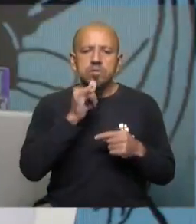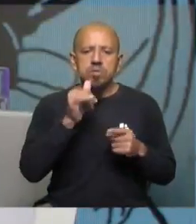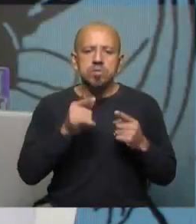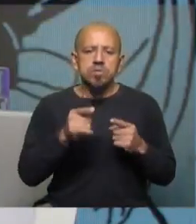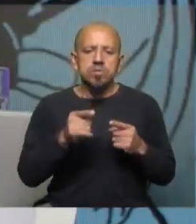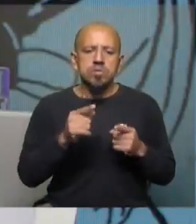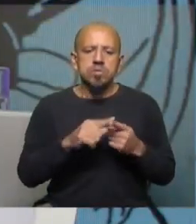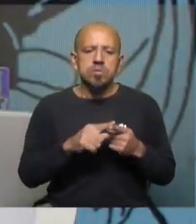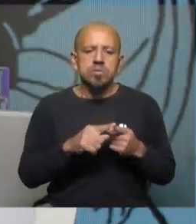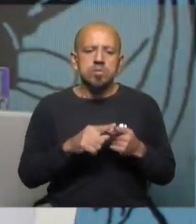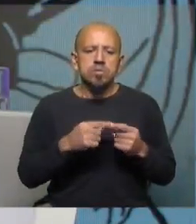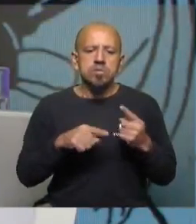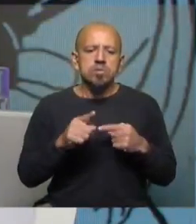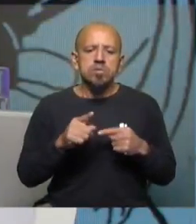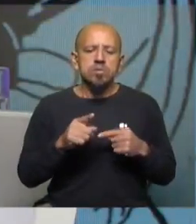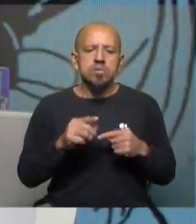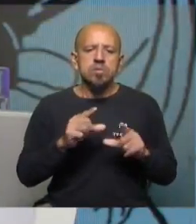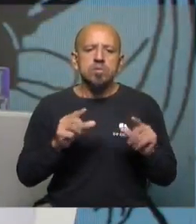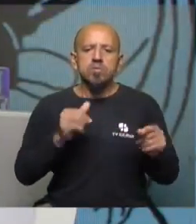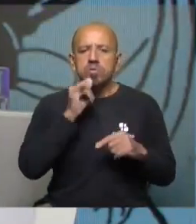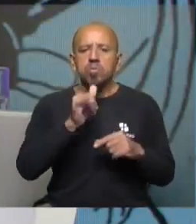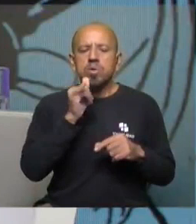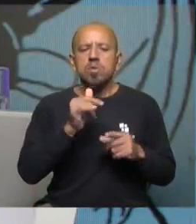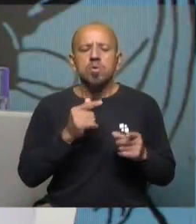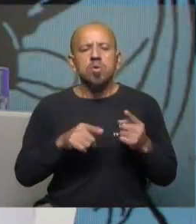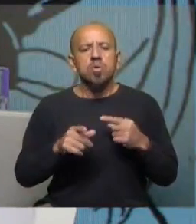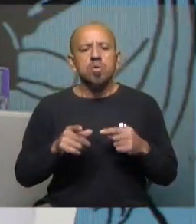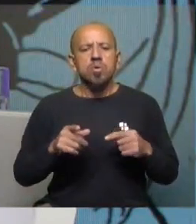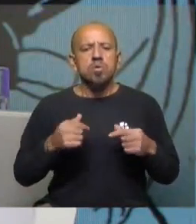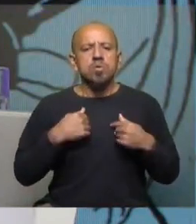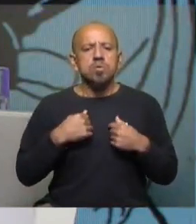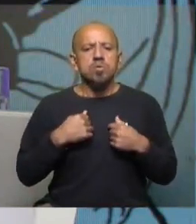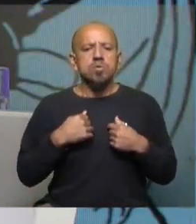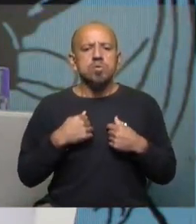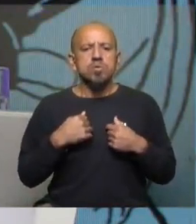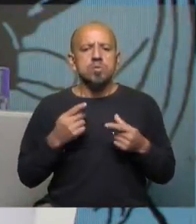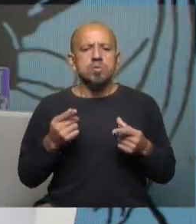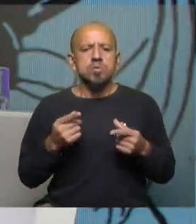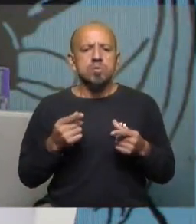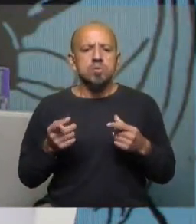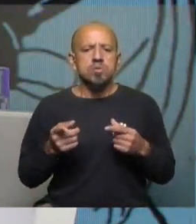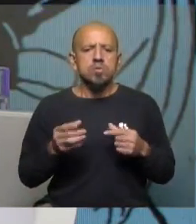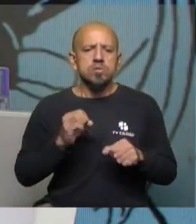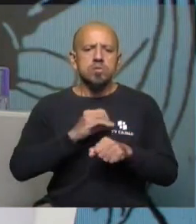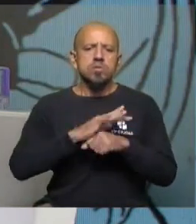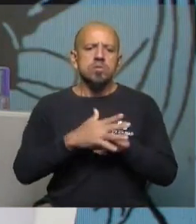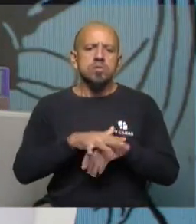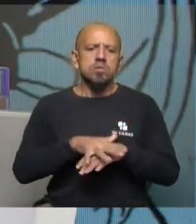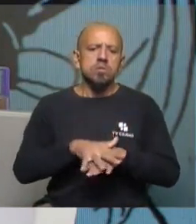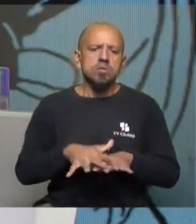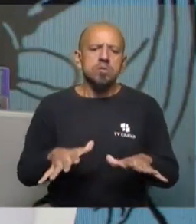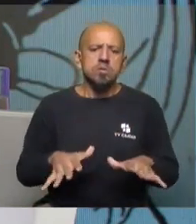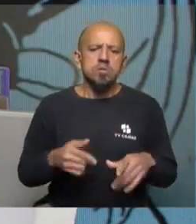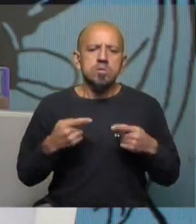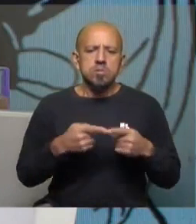que se llama Ey historieta.com porque cuento como hice la historieta y estaba ahí fíjense pandemia ahí en